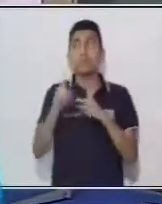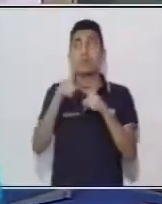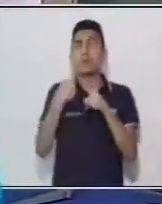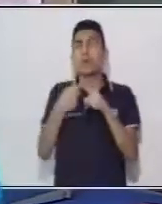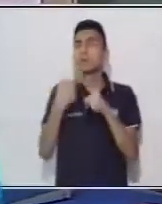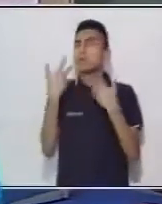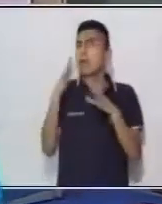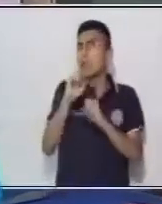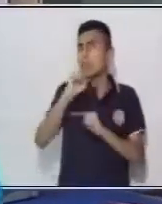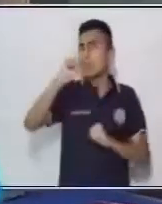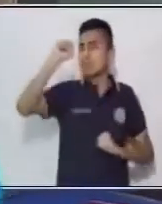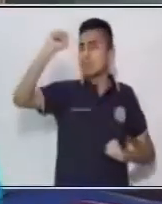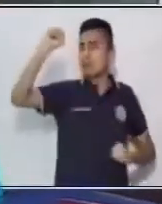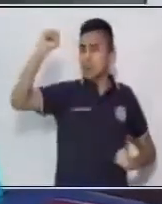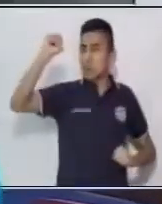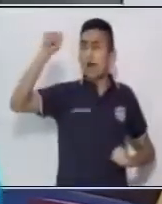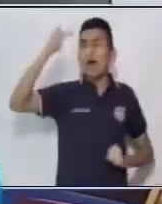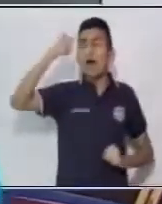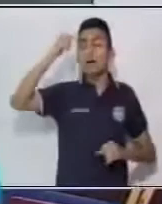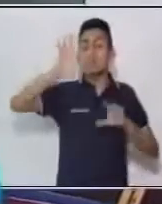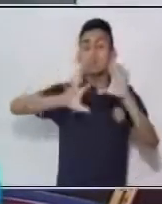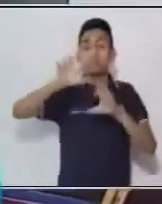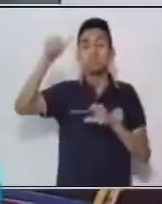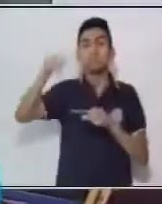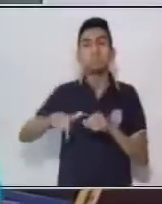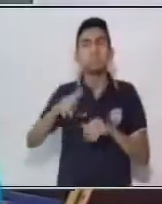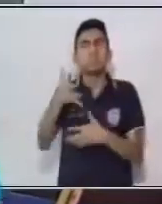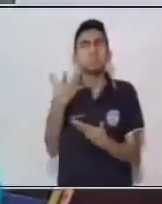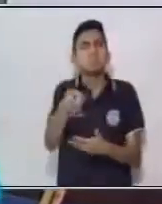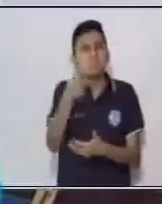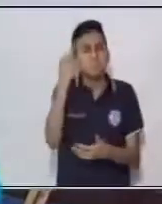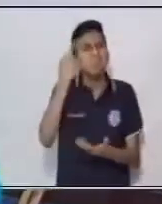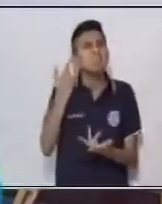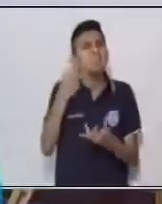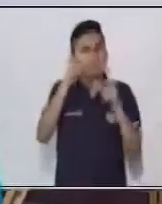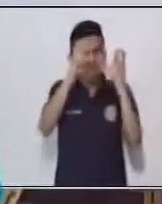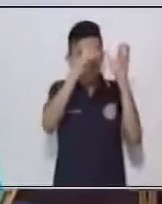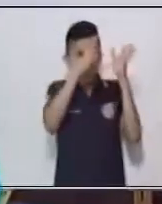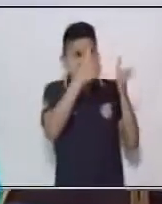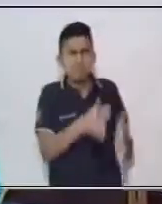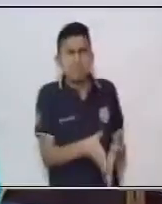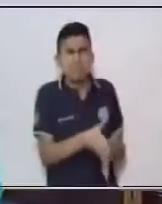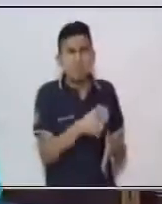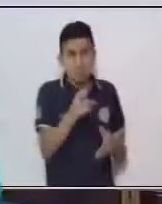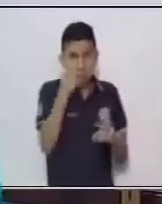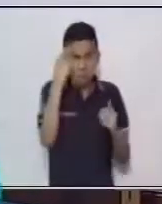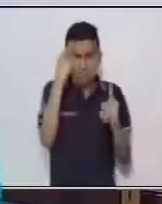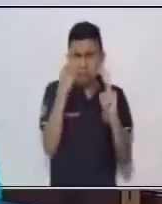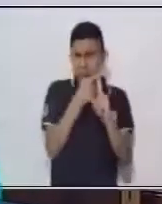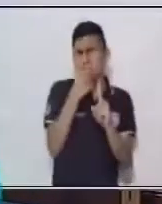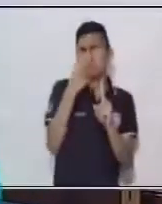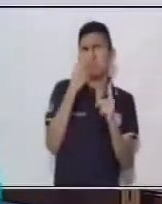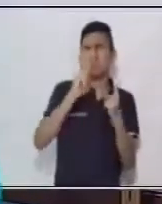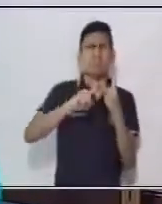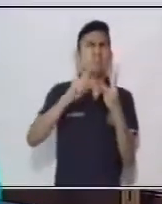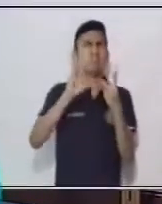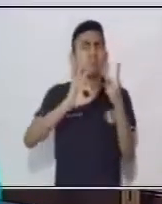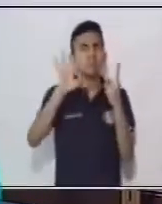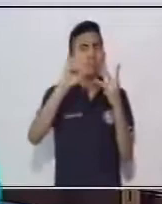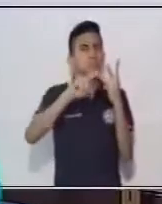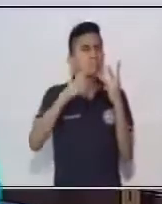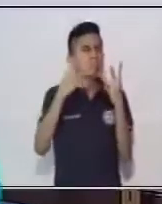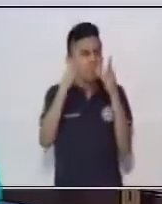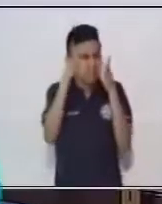dinosaurio todavía estaba allí. ¿Cuál crees tú que es la persona que se refiere? ¿Primera, segunda o